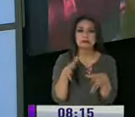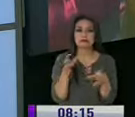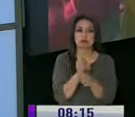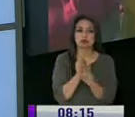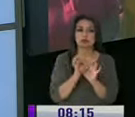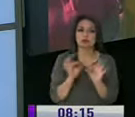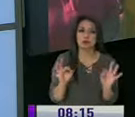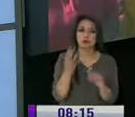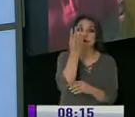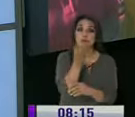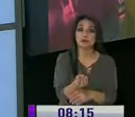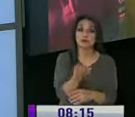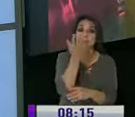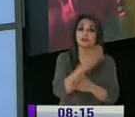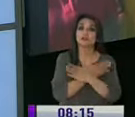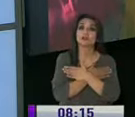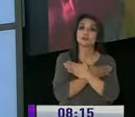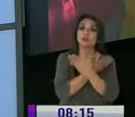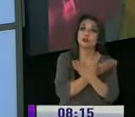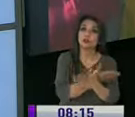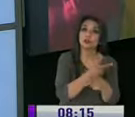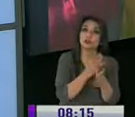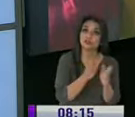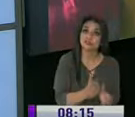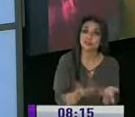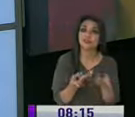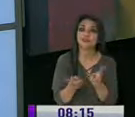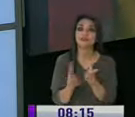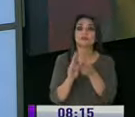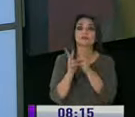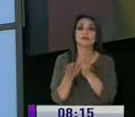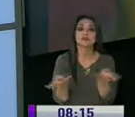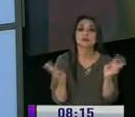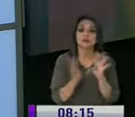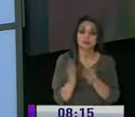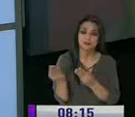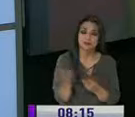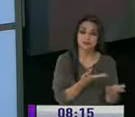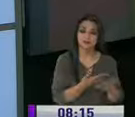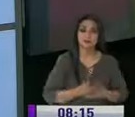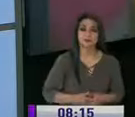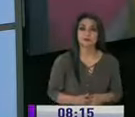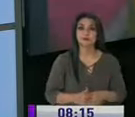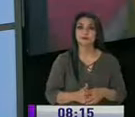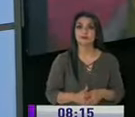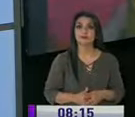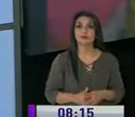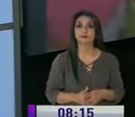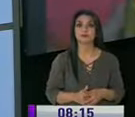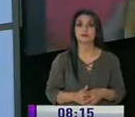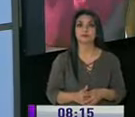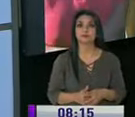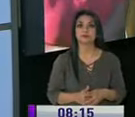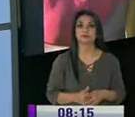que, Andreito, buenos días. Saluda a la concejala de mi parte, de mis vecinos que están ahí. Así que usted tiene la palabra. Adelante.